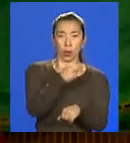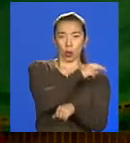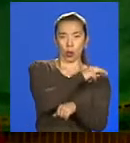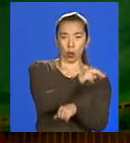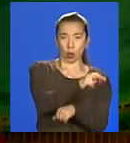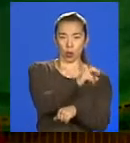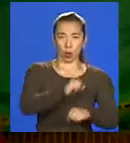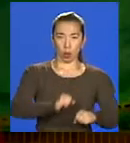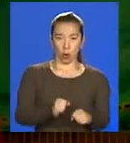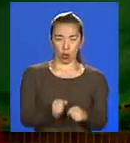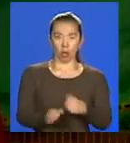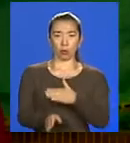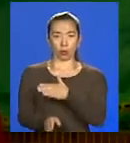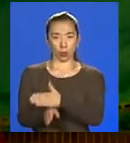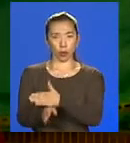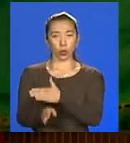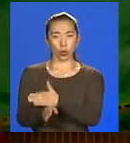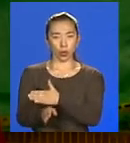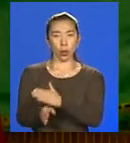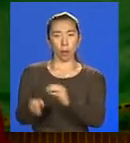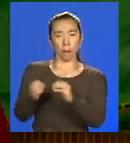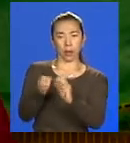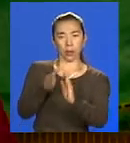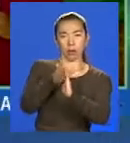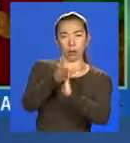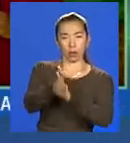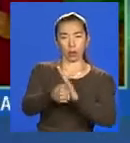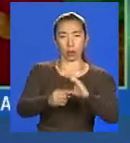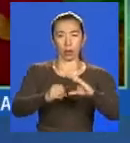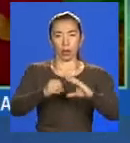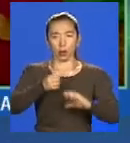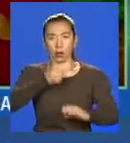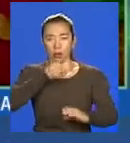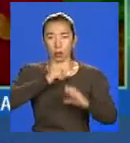capital. Ángela, continúe usted con más información en estudio. Carlos Guerrero, Noticias Capital.